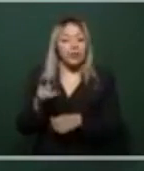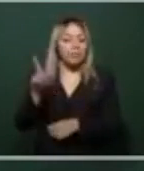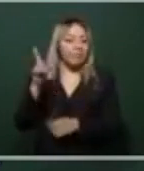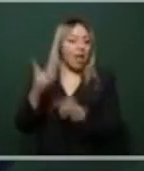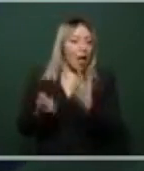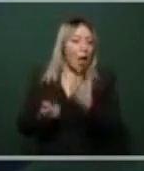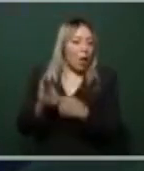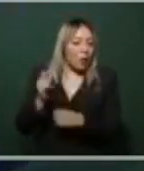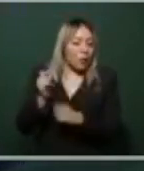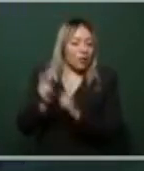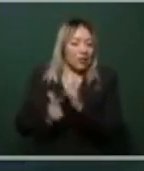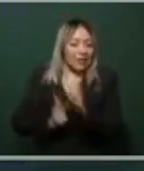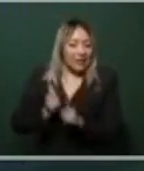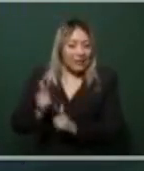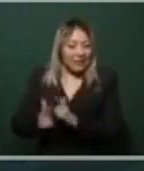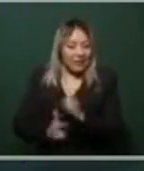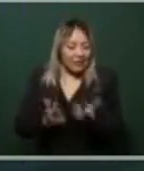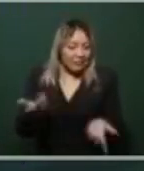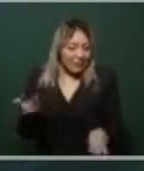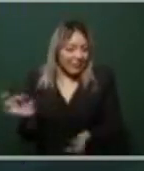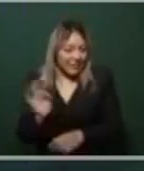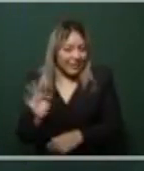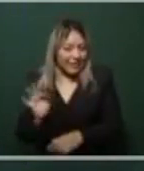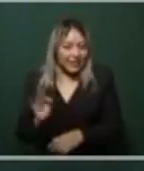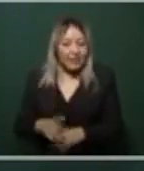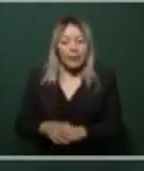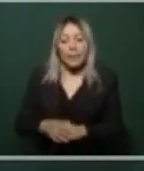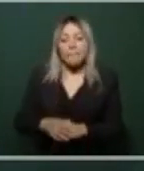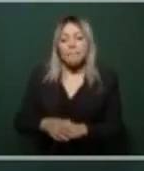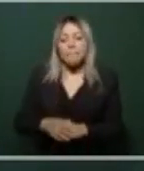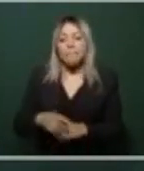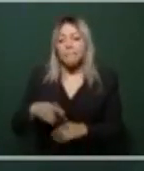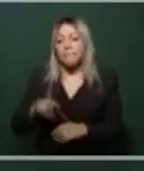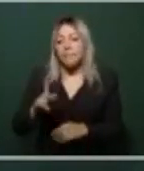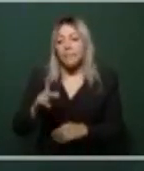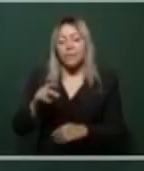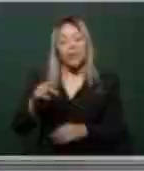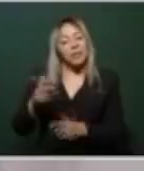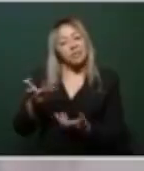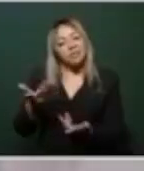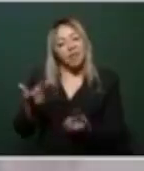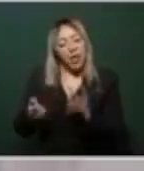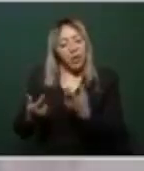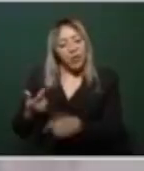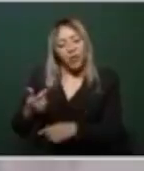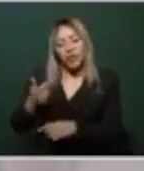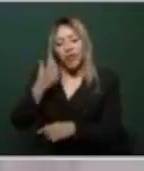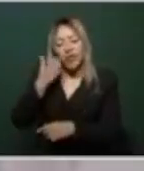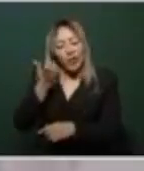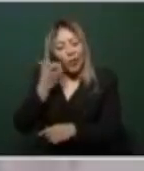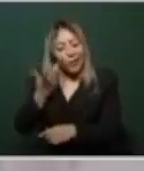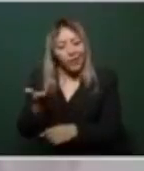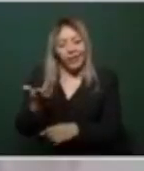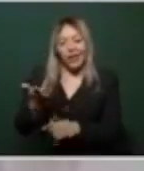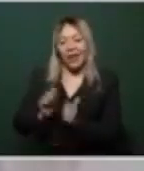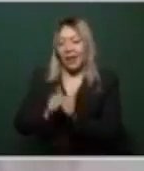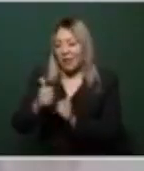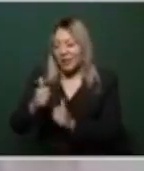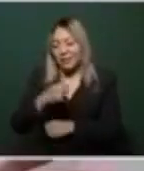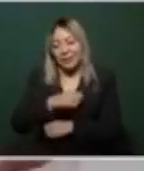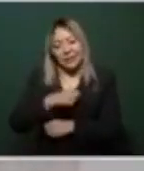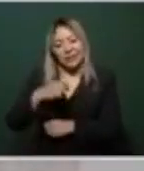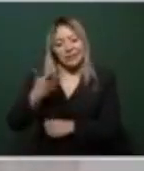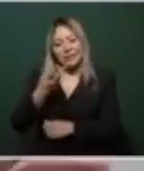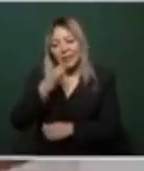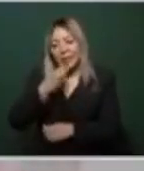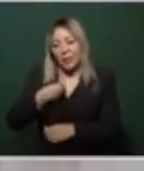dicen en algún lugar, y no quiere caminar, entonces hay que estarlo empujando entre